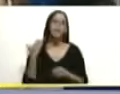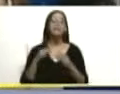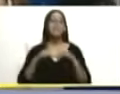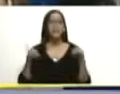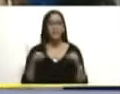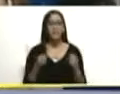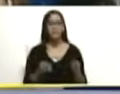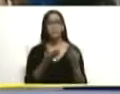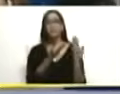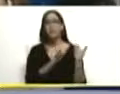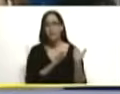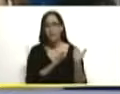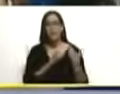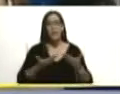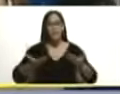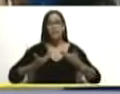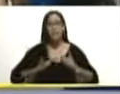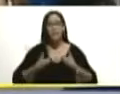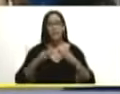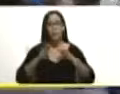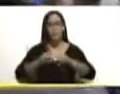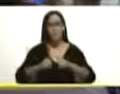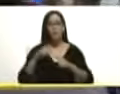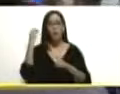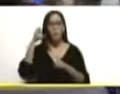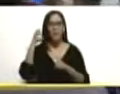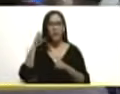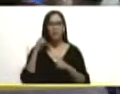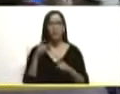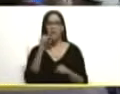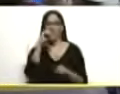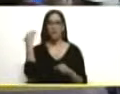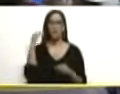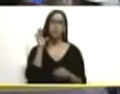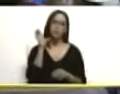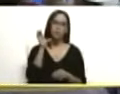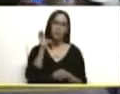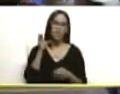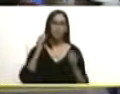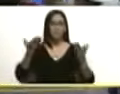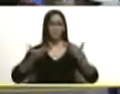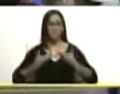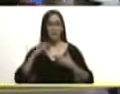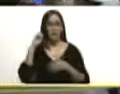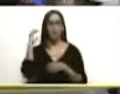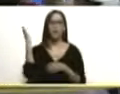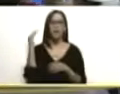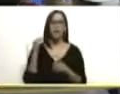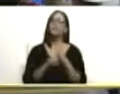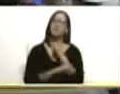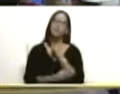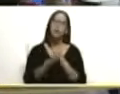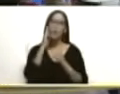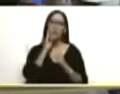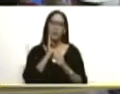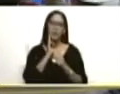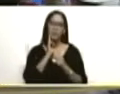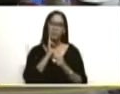del colonialismo europeo, y la burguesía parasitaria, heredera de la oligarquía que traicionó a